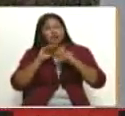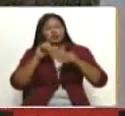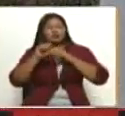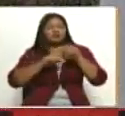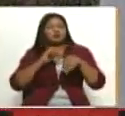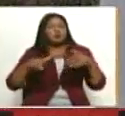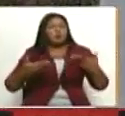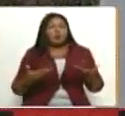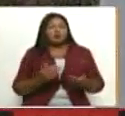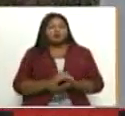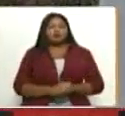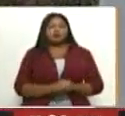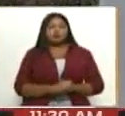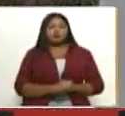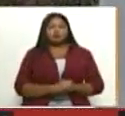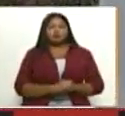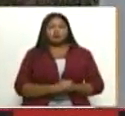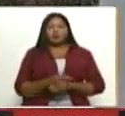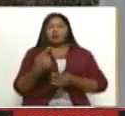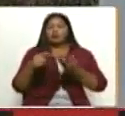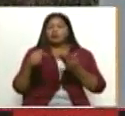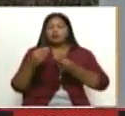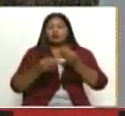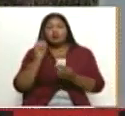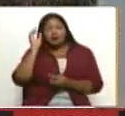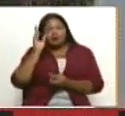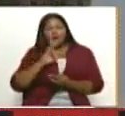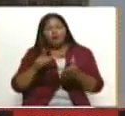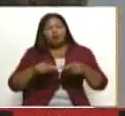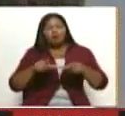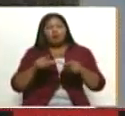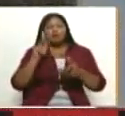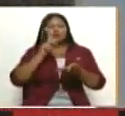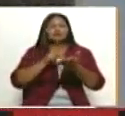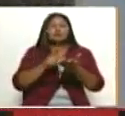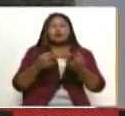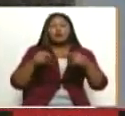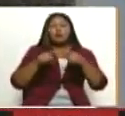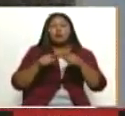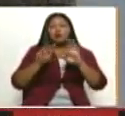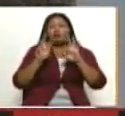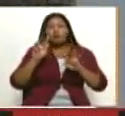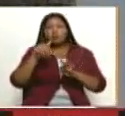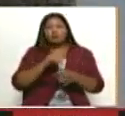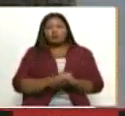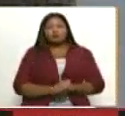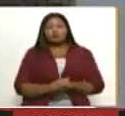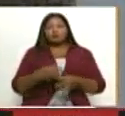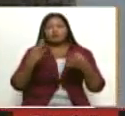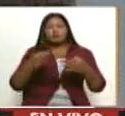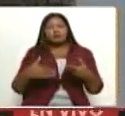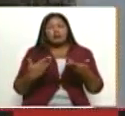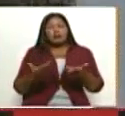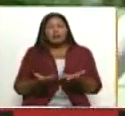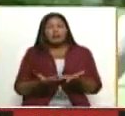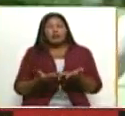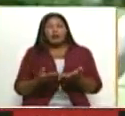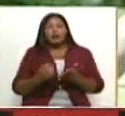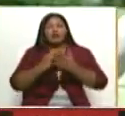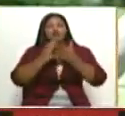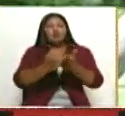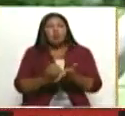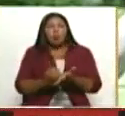¿cuál es? Que los instrumentos que ha creado la mesa, que es la participación y el cese, de verdad le lleven un alivio humanitario a